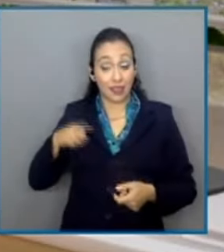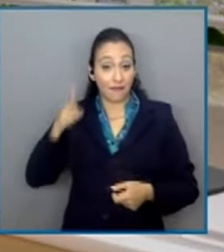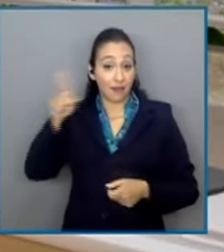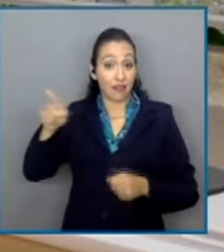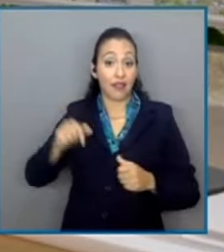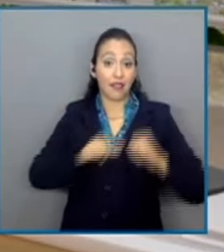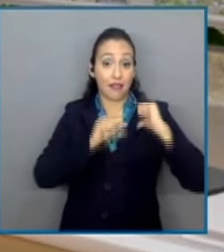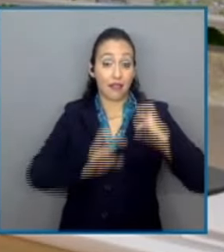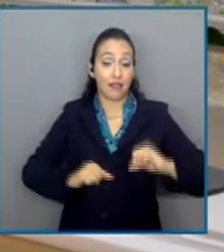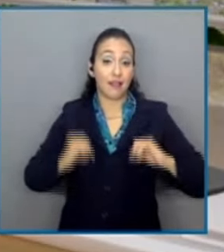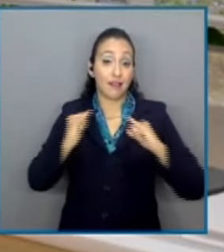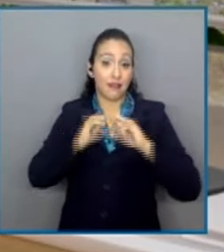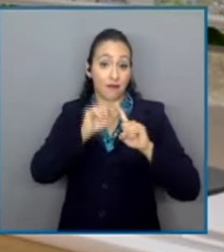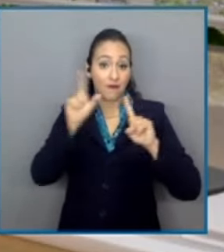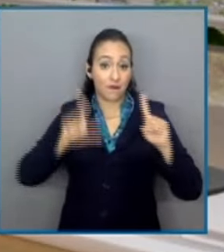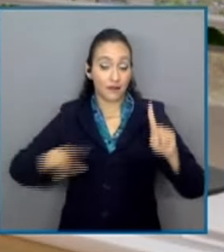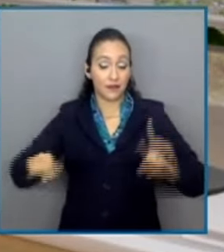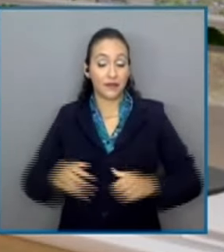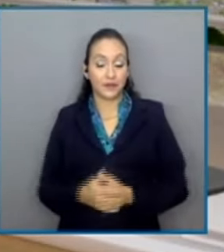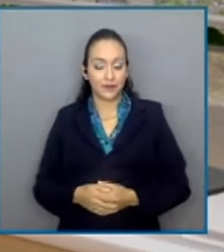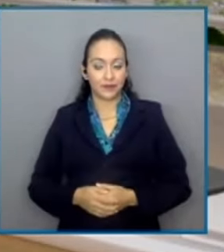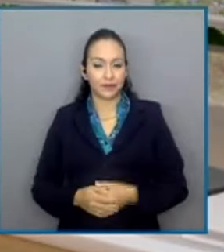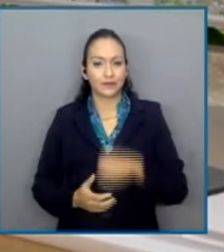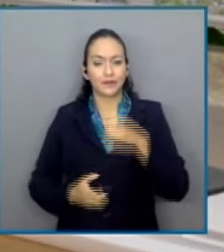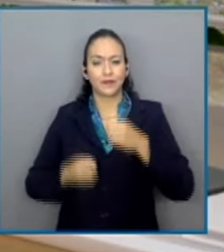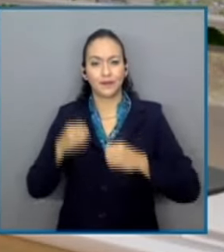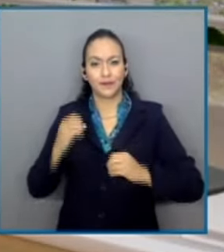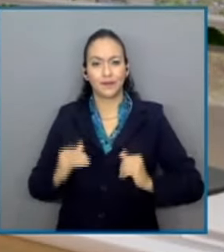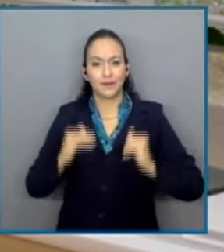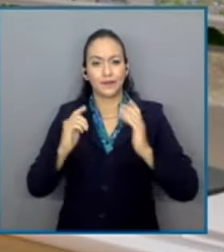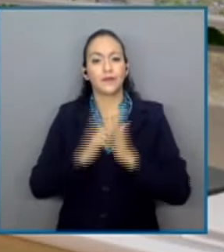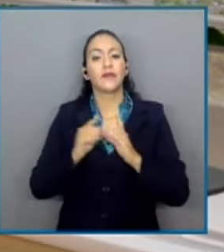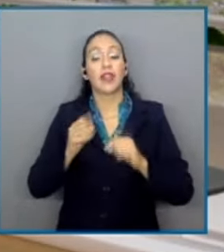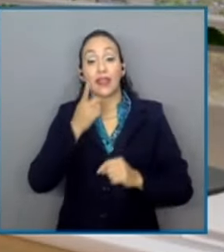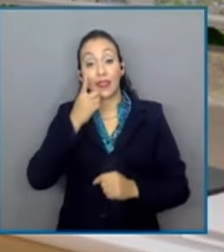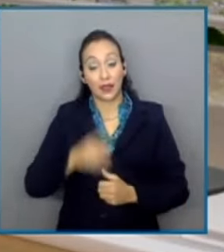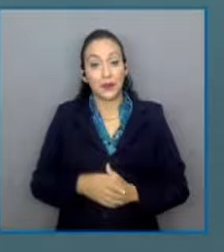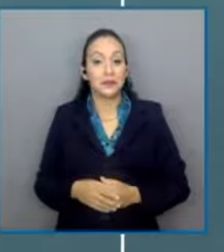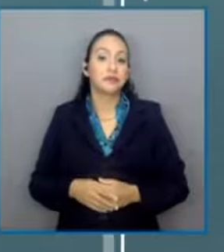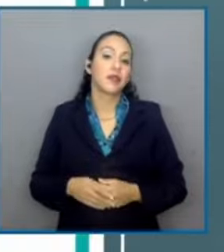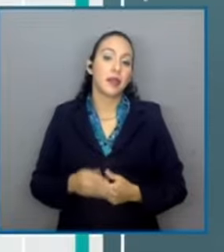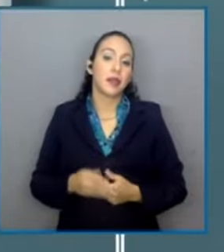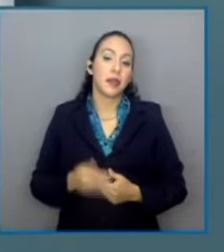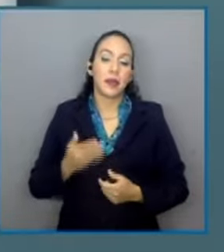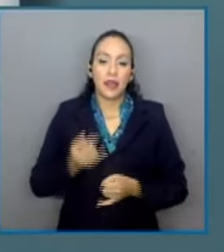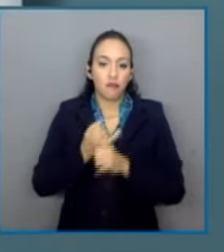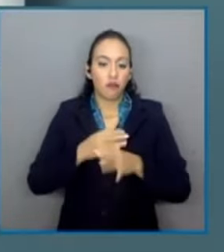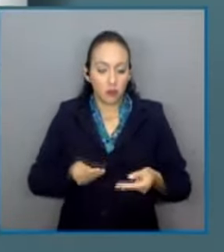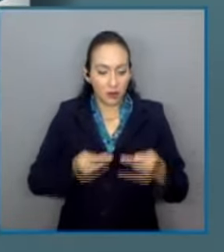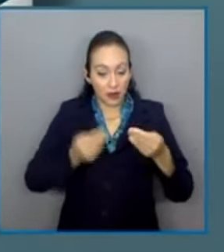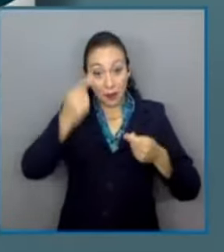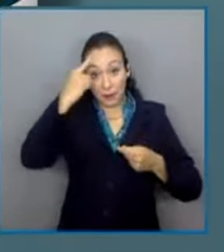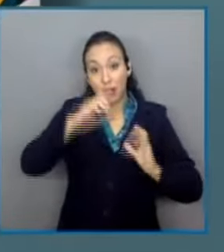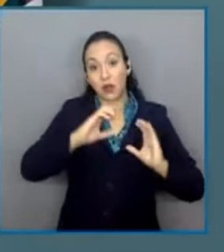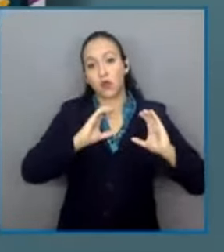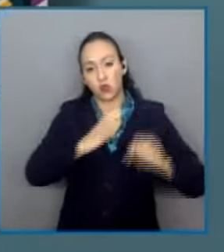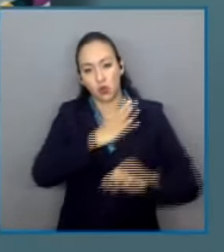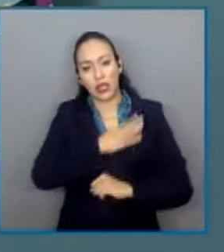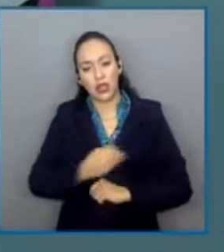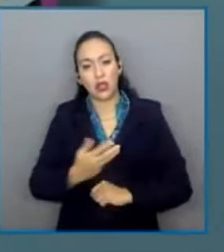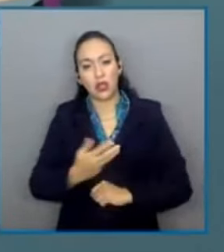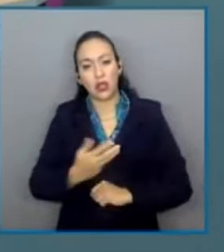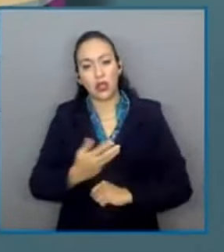La Suprema Corte estableció que brindar información sobre planificación familiar únicamente en español y en lengua maya en